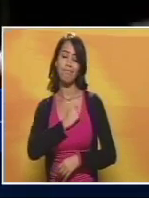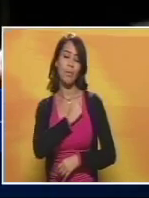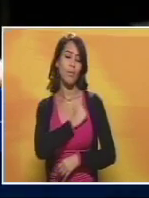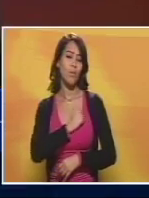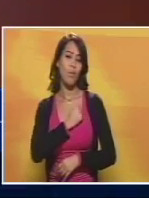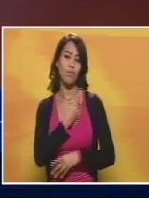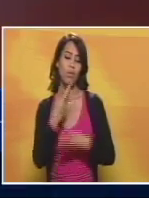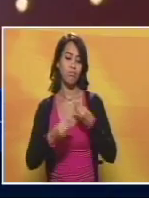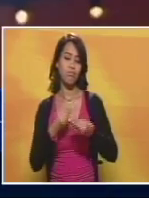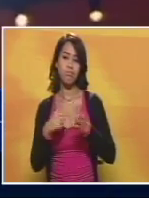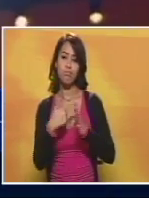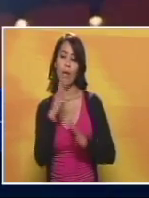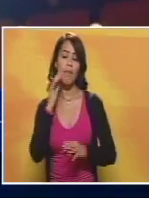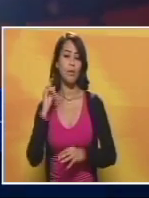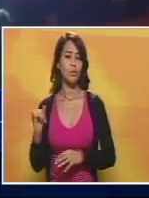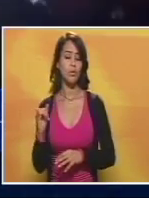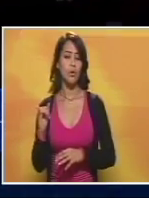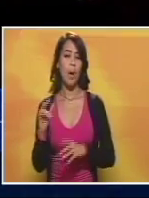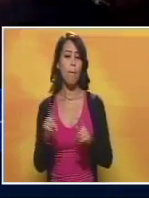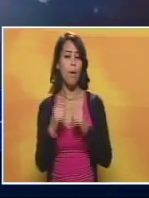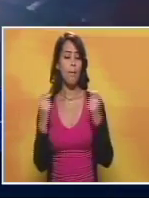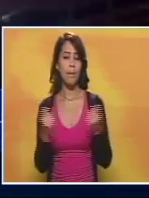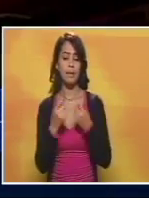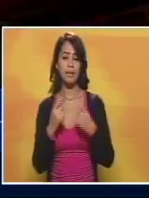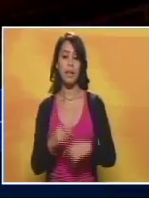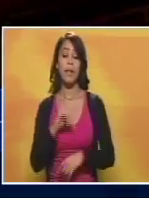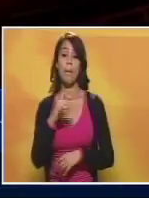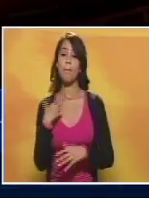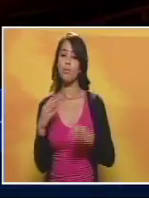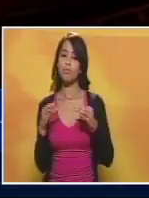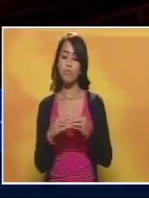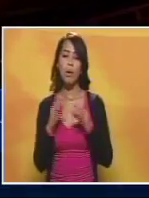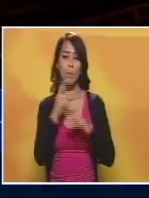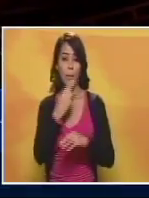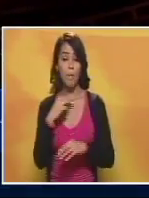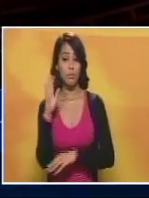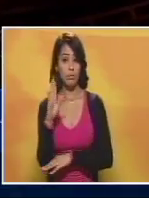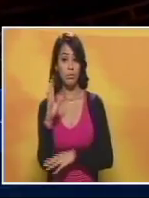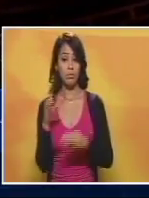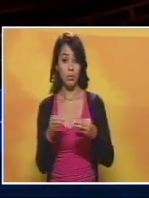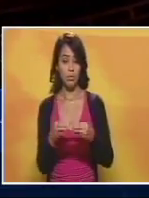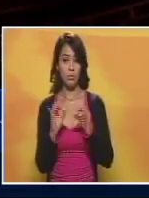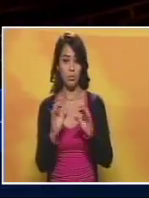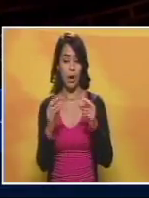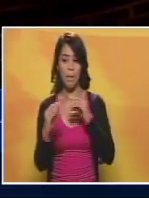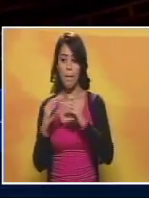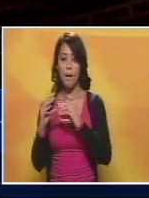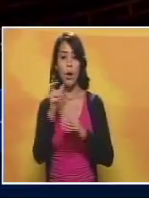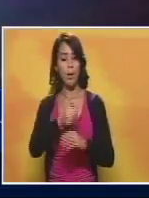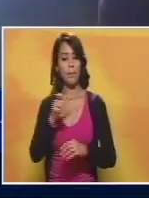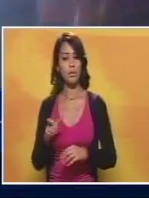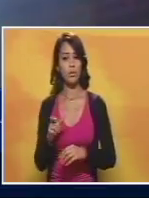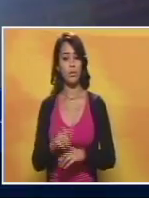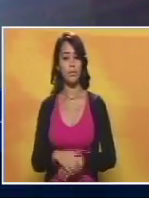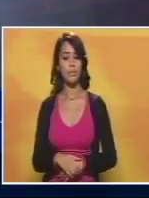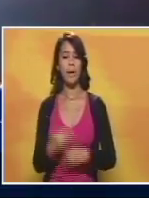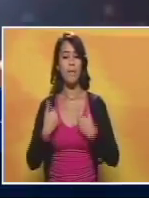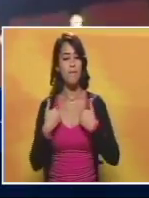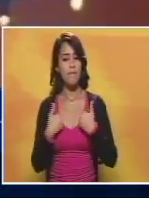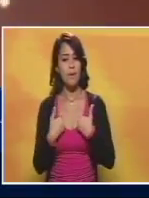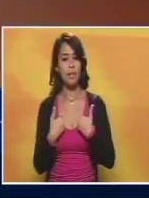un comunicado sobre el hecho. El gobierno informó que Rodríguez Torres fue capturado en un hotel de la ciudad de Caracas y que el ciudadano era requerido por